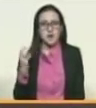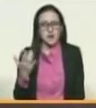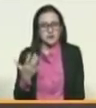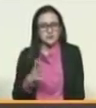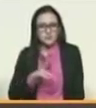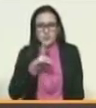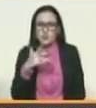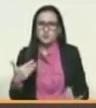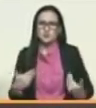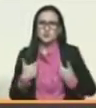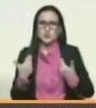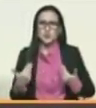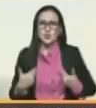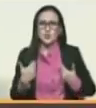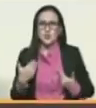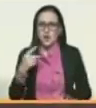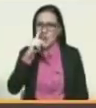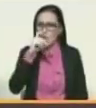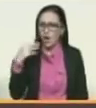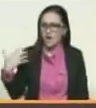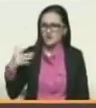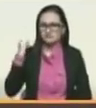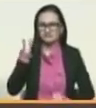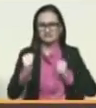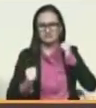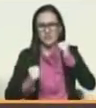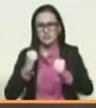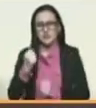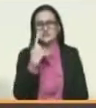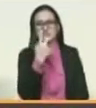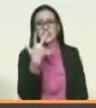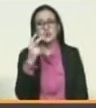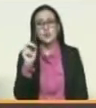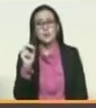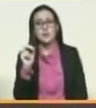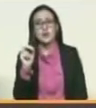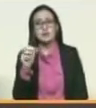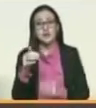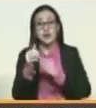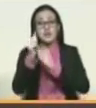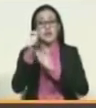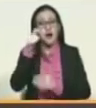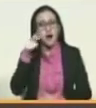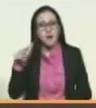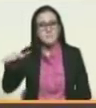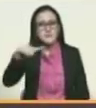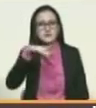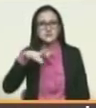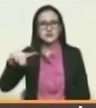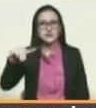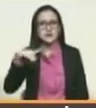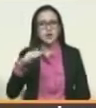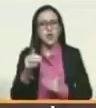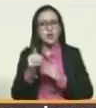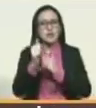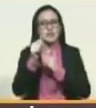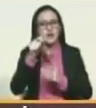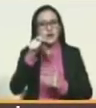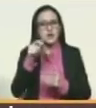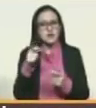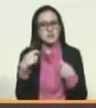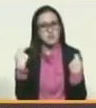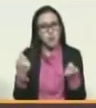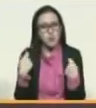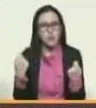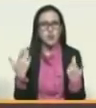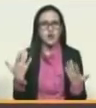de cómo solamente en lo que va de año han asesinado a 120 líderes campesinos y líderes populares, donde el